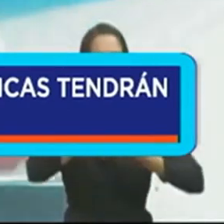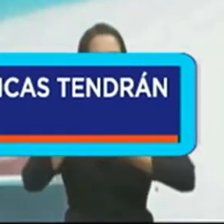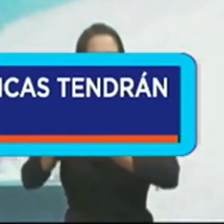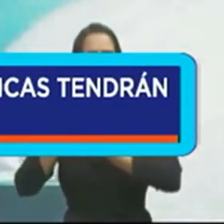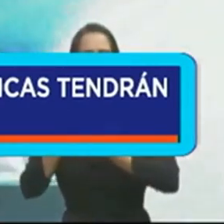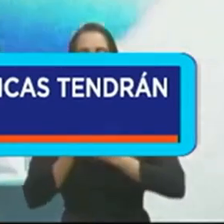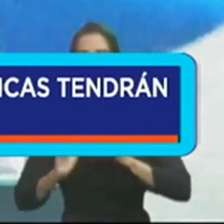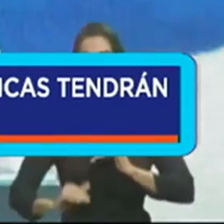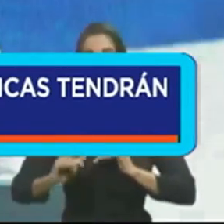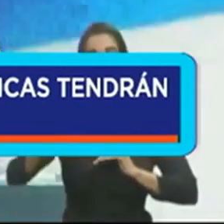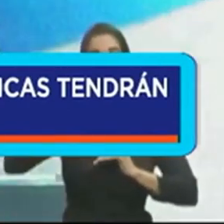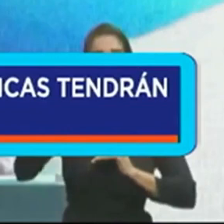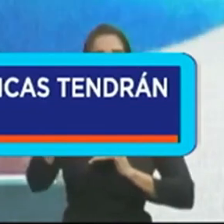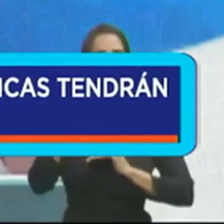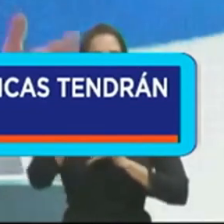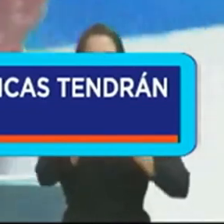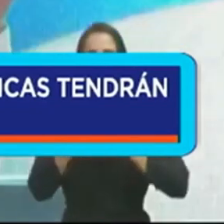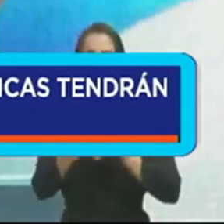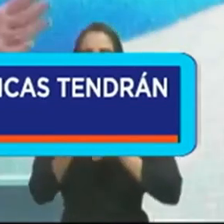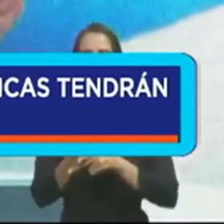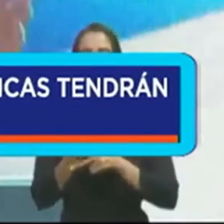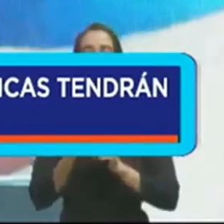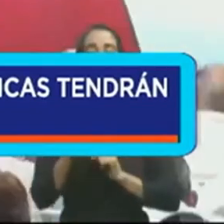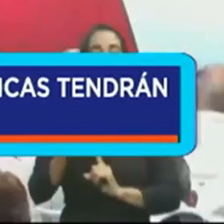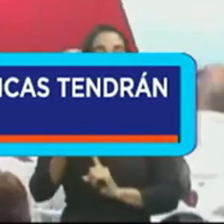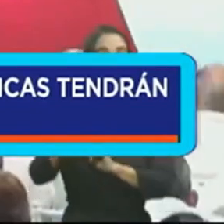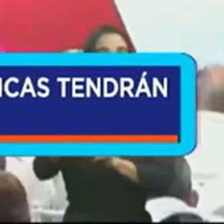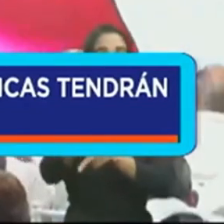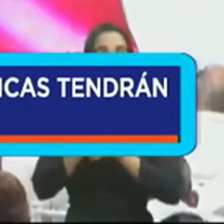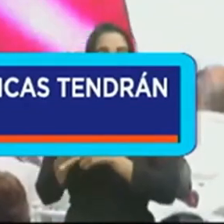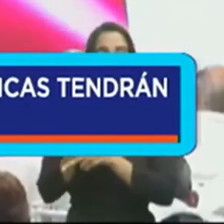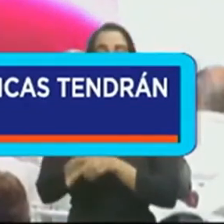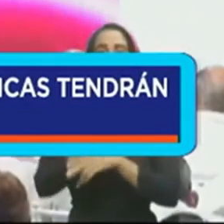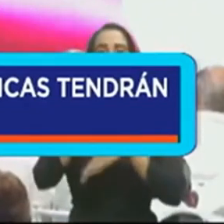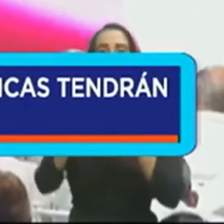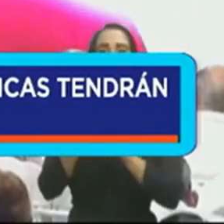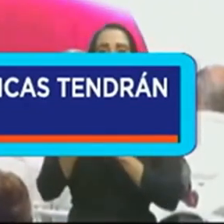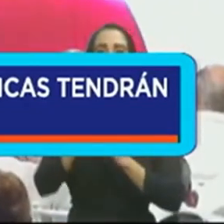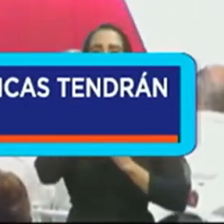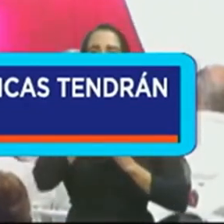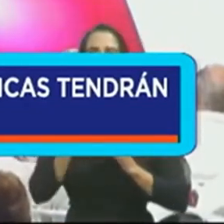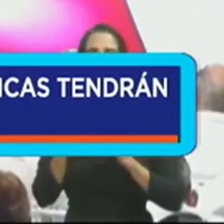brindan en la crianza de nuestros hijos y el especial cuidado que dan a nuestros mayores.